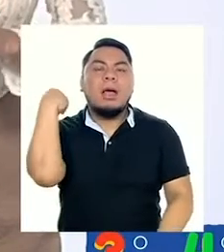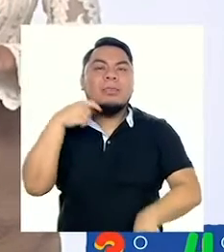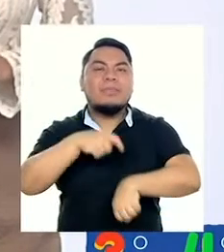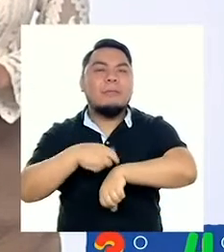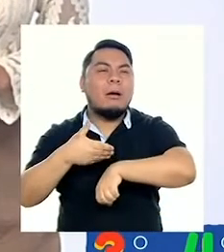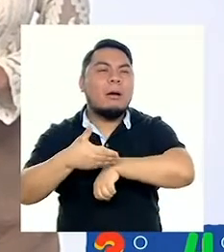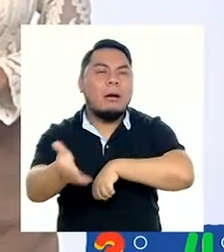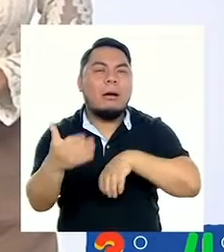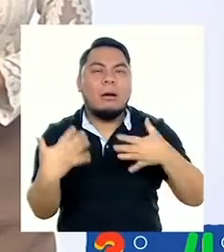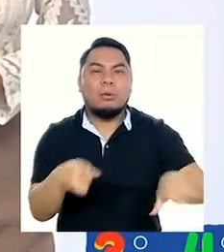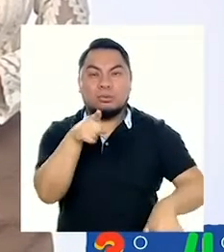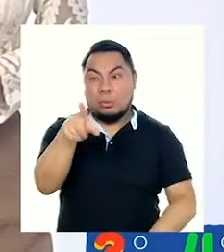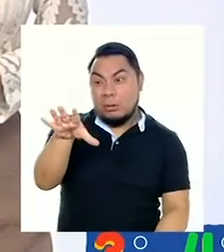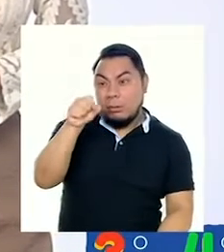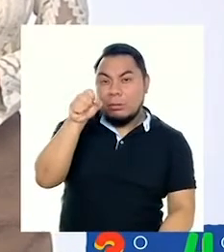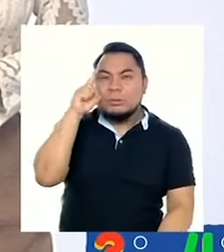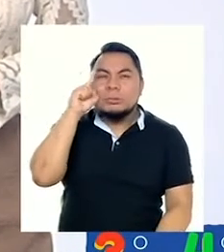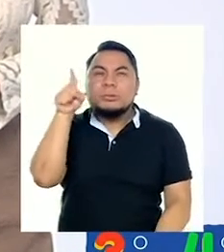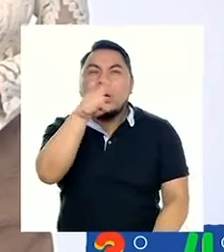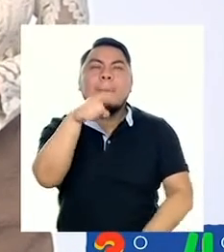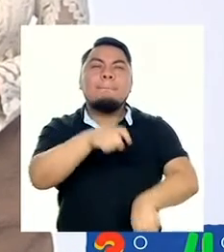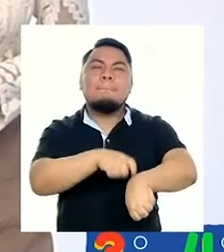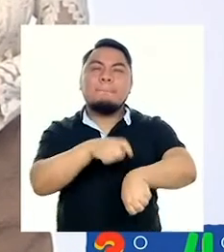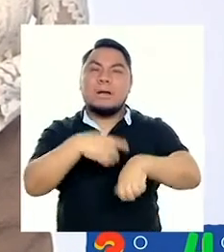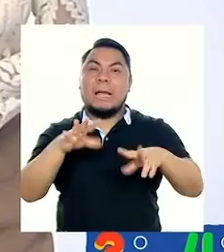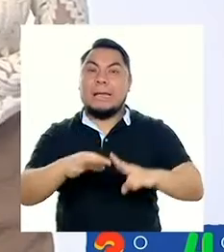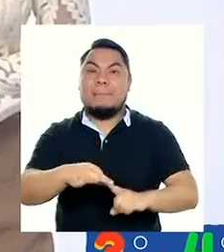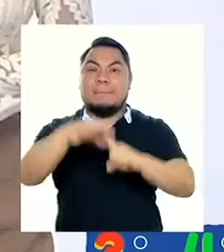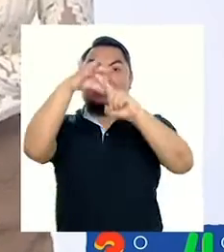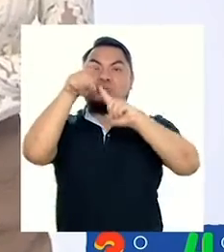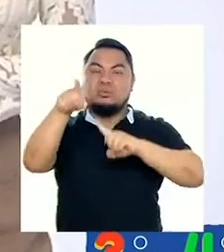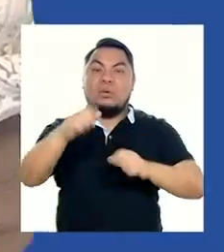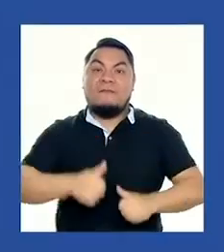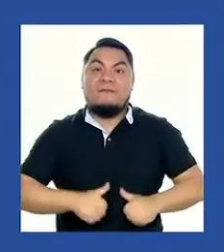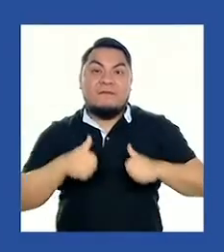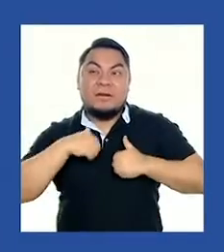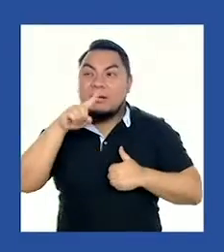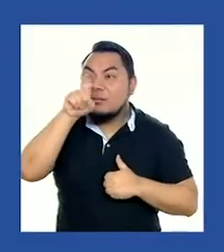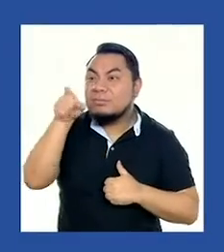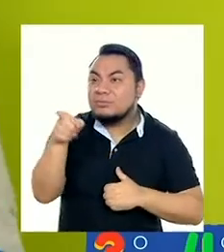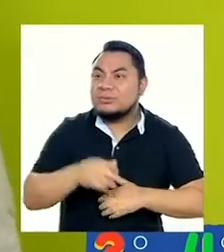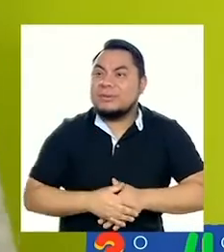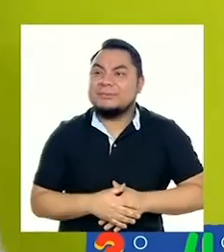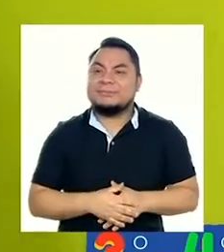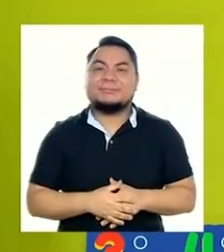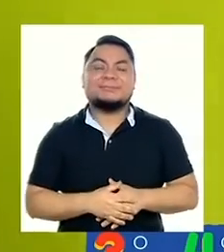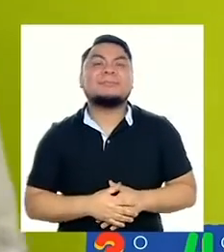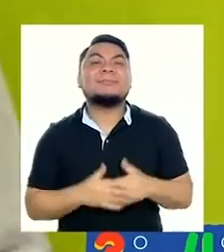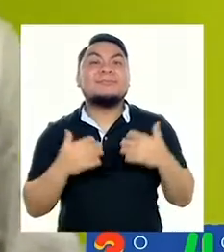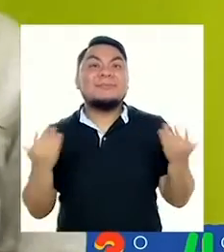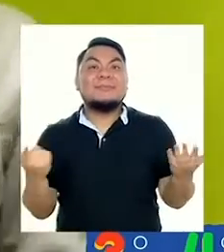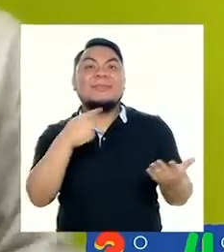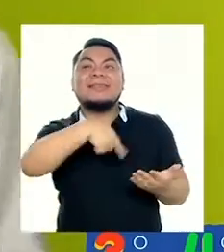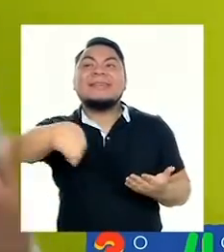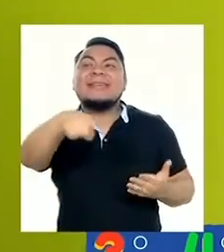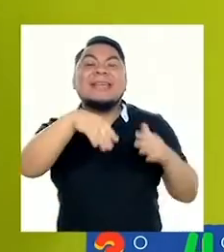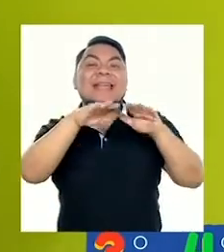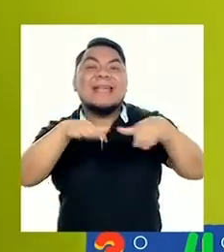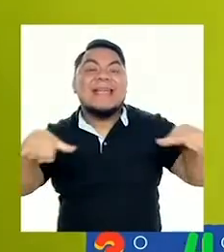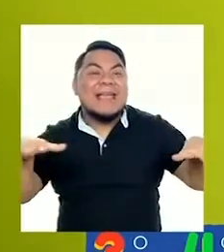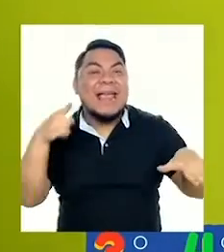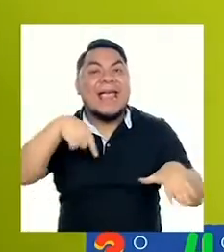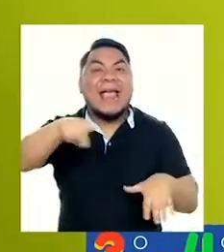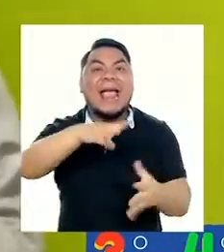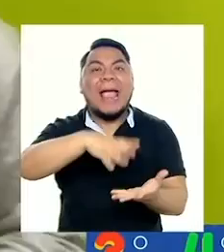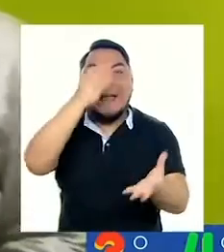tiempo, ¿has identificado algunos momentos especiales durante tu vida? Hola, chicas y chicos de Aprendo